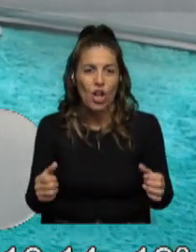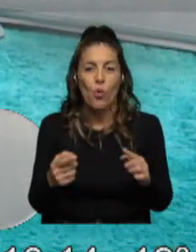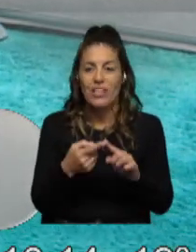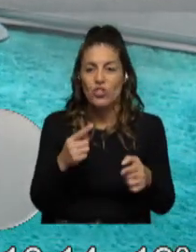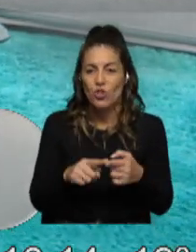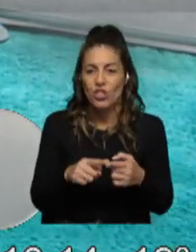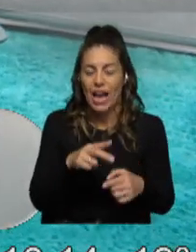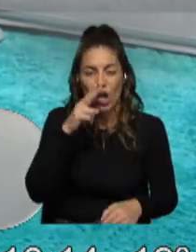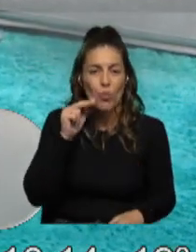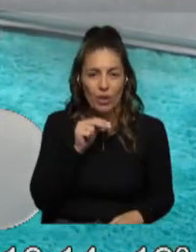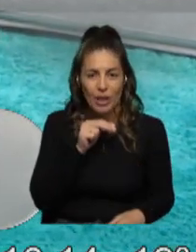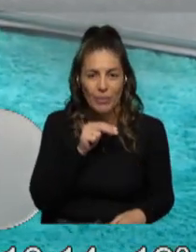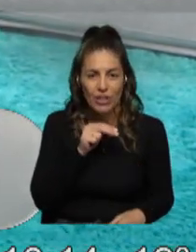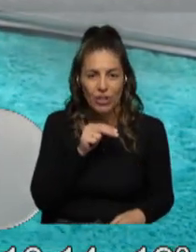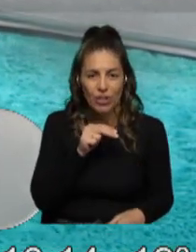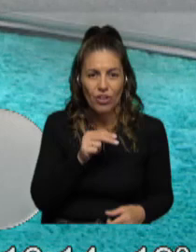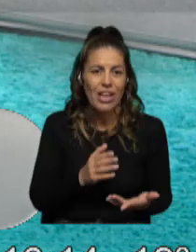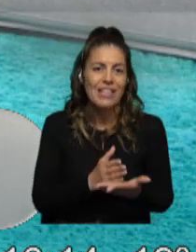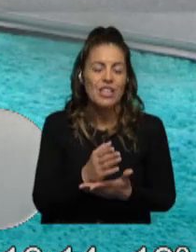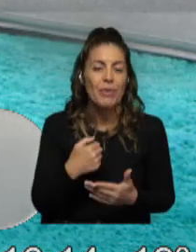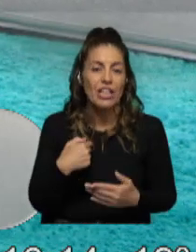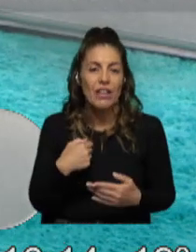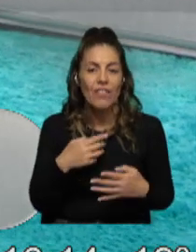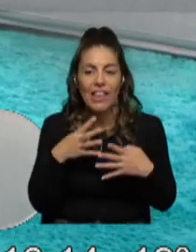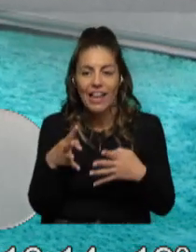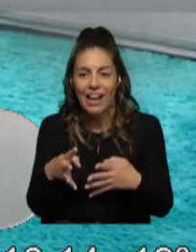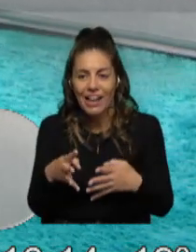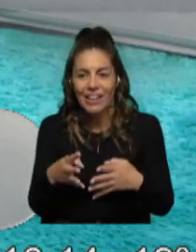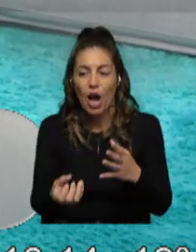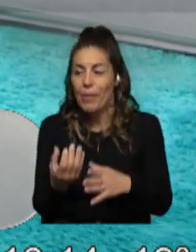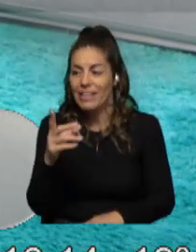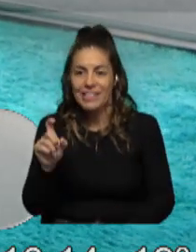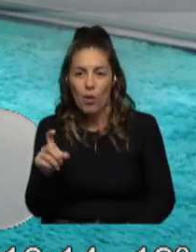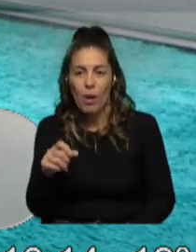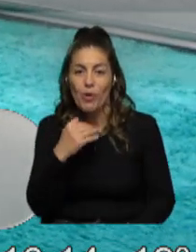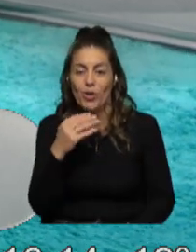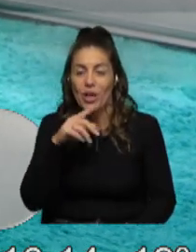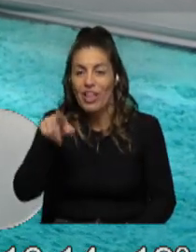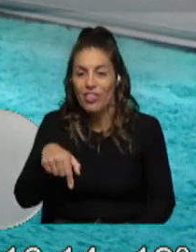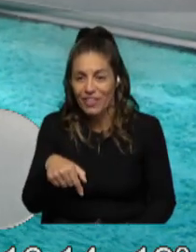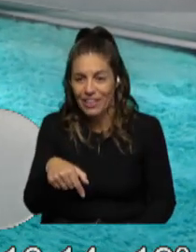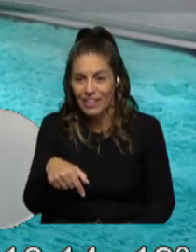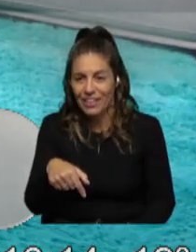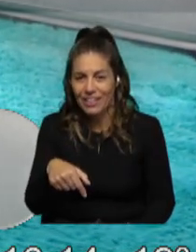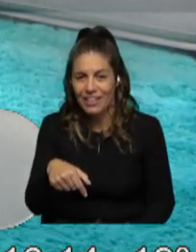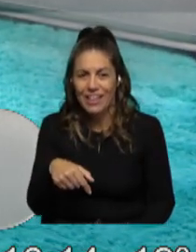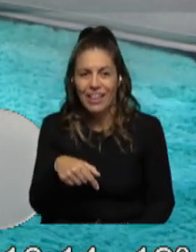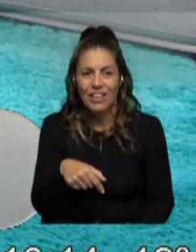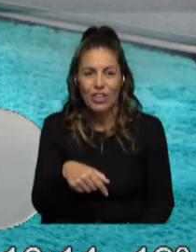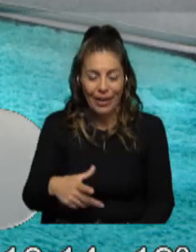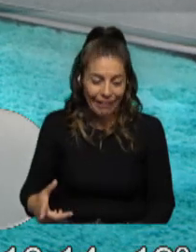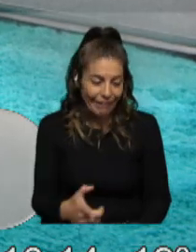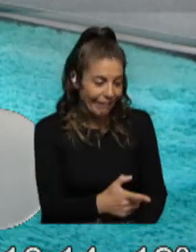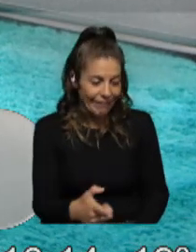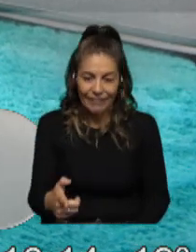hacer. ¿Se entiende? Entonces, cada vez que yo voy a atacar, aparece agua, pero no sé de dónde sale. No es que el Fito está así, porque